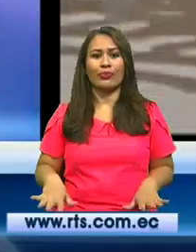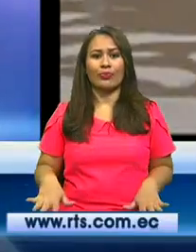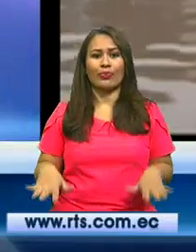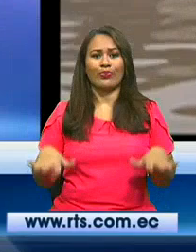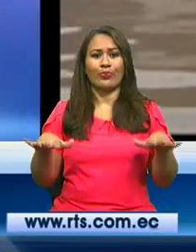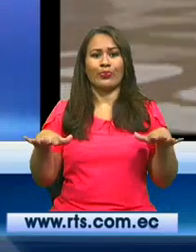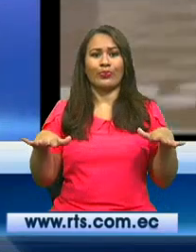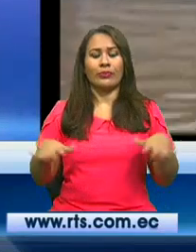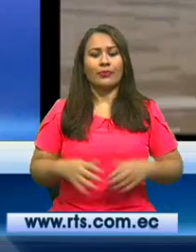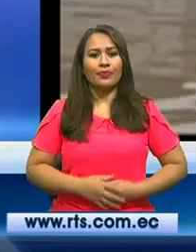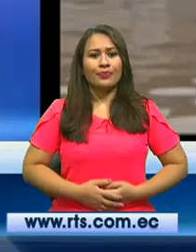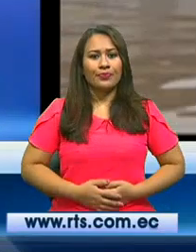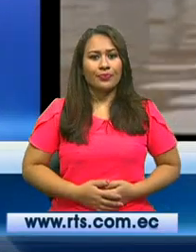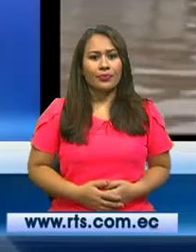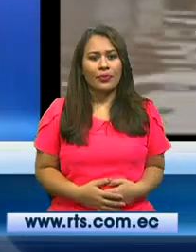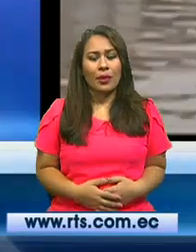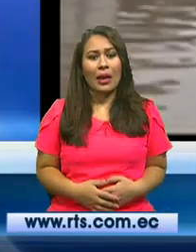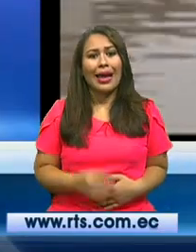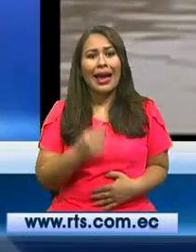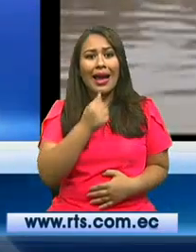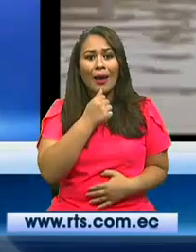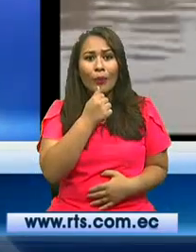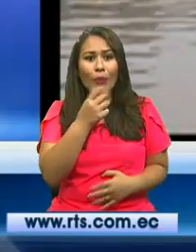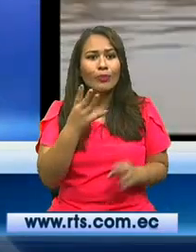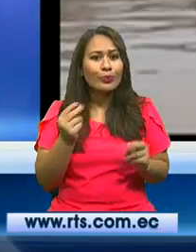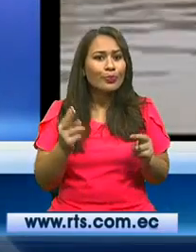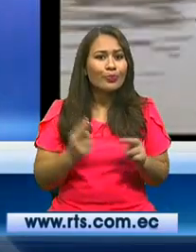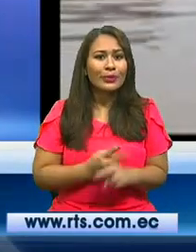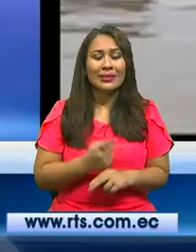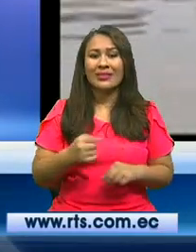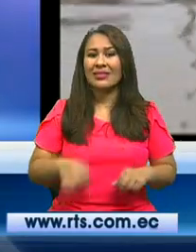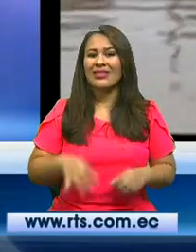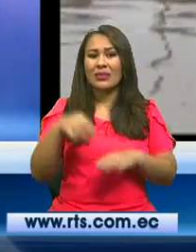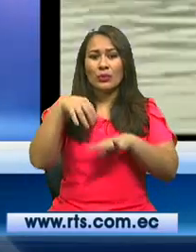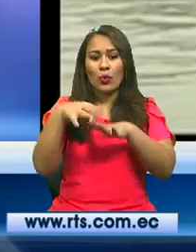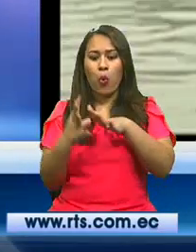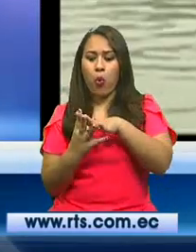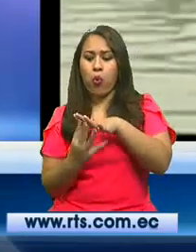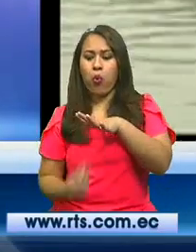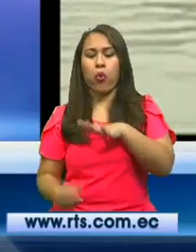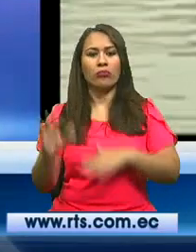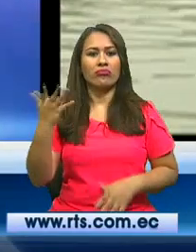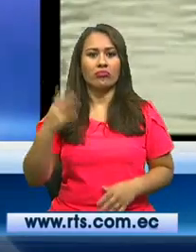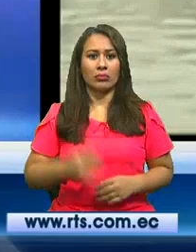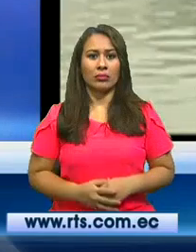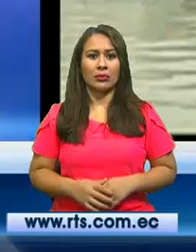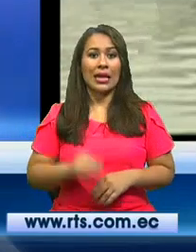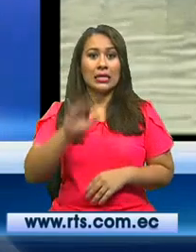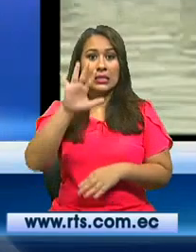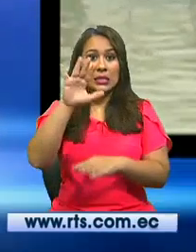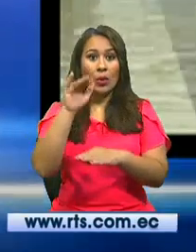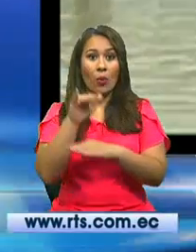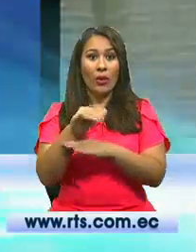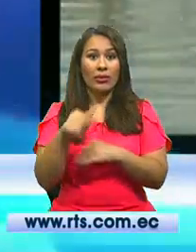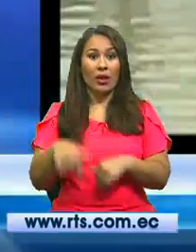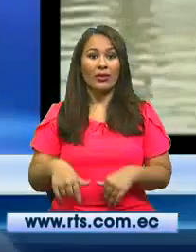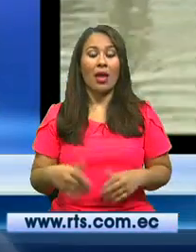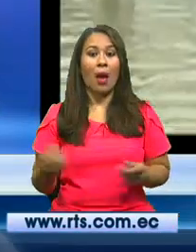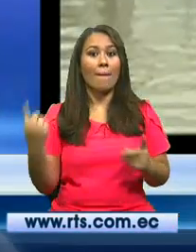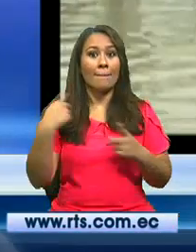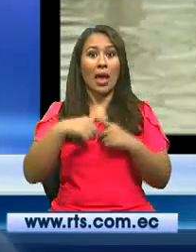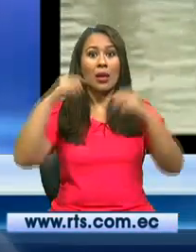Ya una vez que el salado comienza a subir para arriba, esta agua se estanque y no corre. Ya más o menos golpe de 5 de la tarde y si Dios quiere no